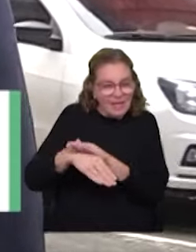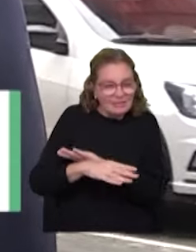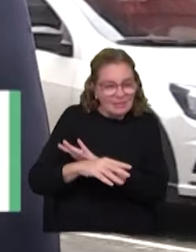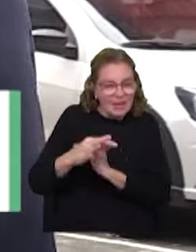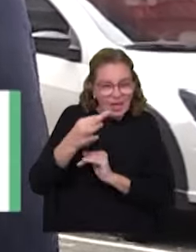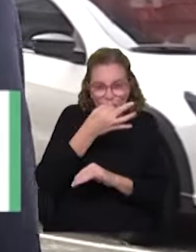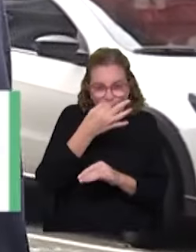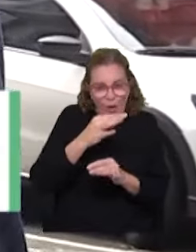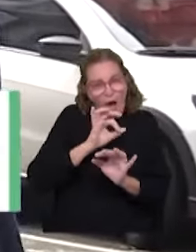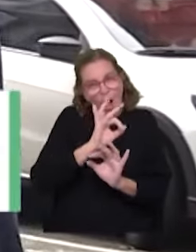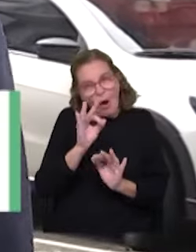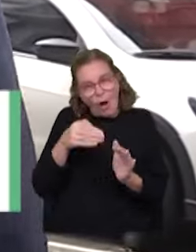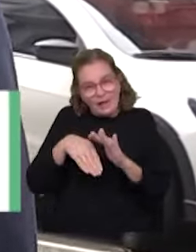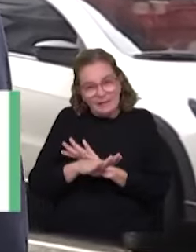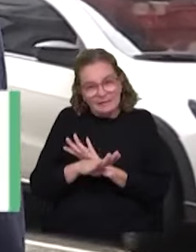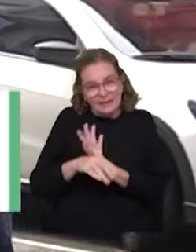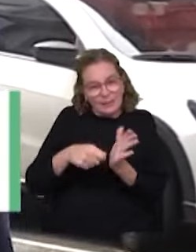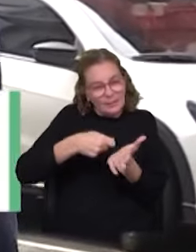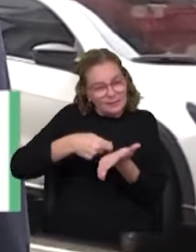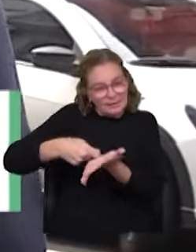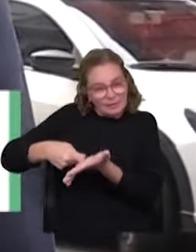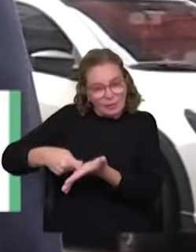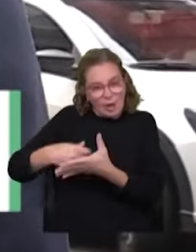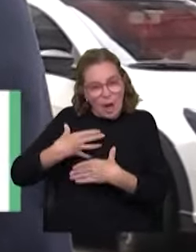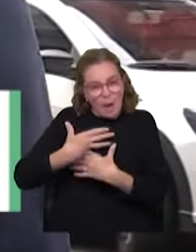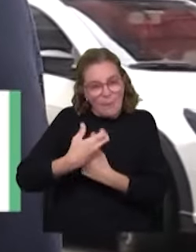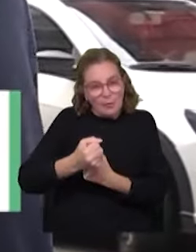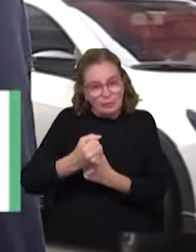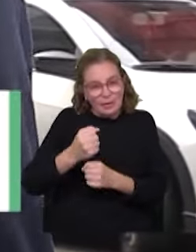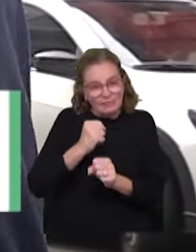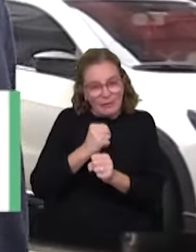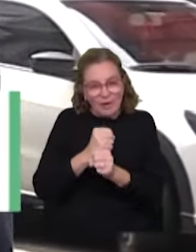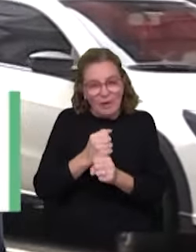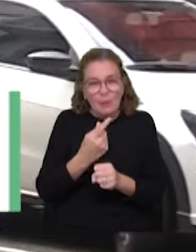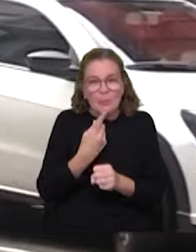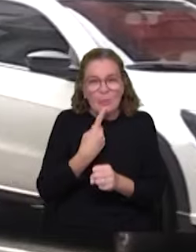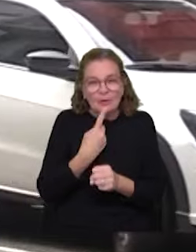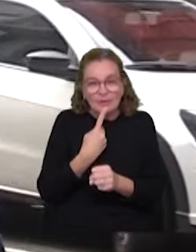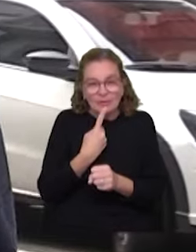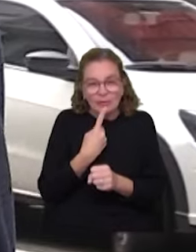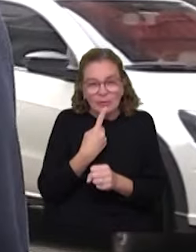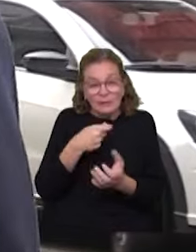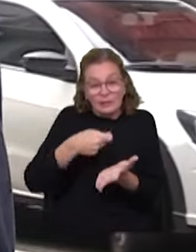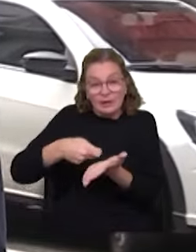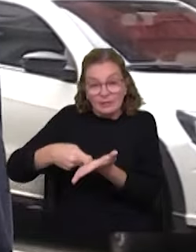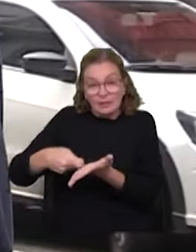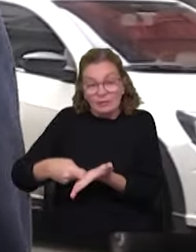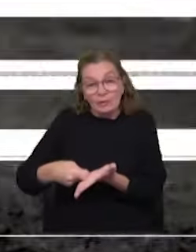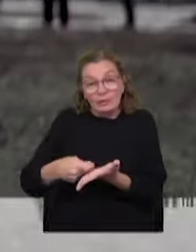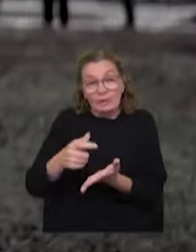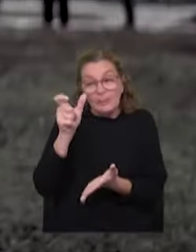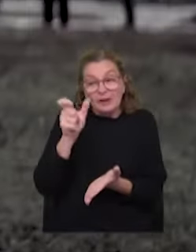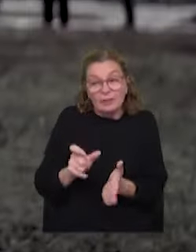eh ingrese a la financiación de la actividad política y bueno y a través de la financiación pueda tener